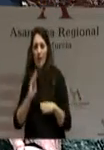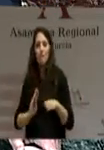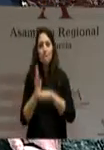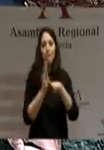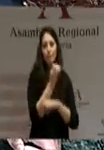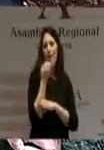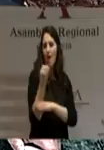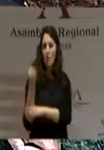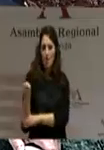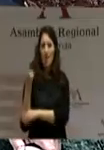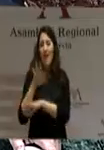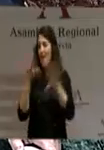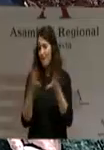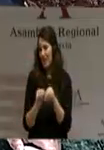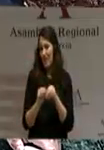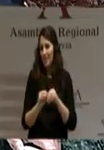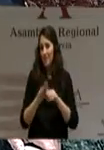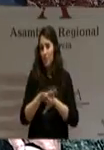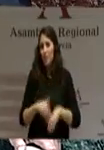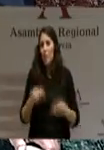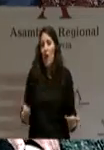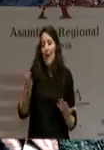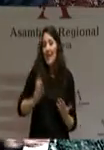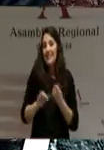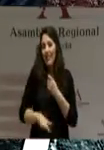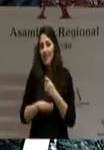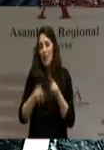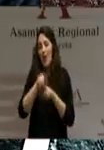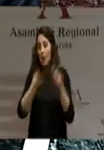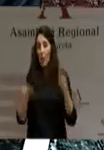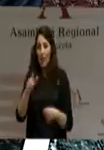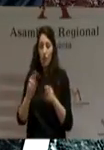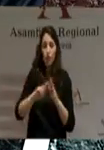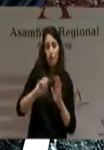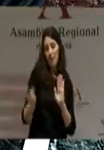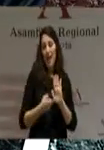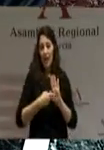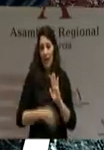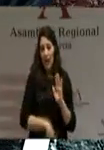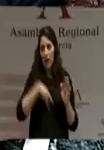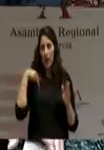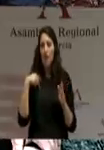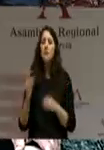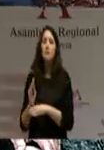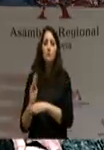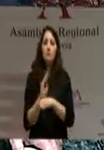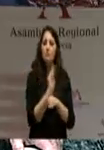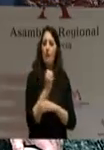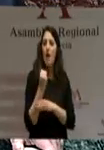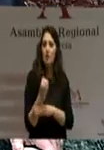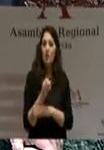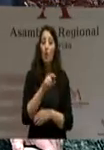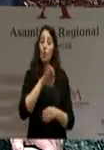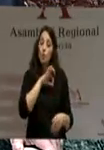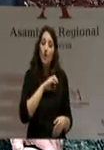efectiva, en definitiva, la renta básica al conjunto de los ciudadanos. Usted, señor Garre, debe explicar cómo